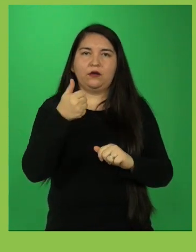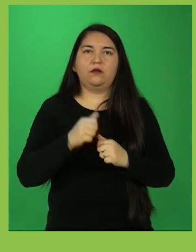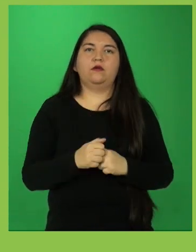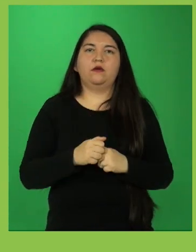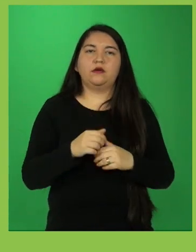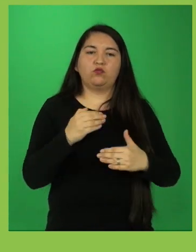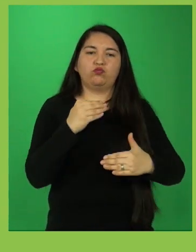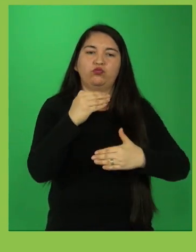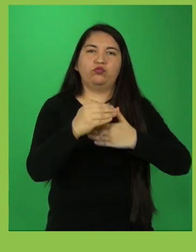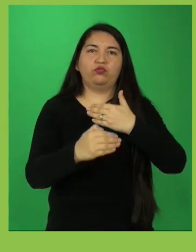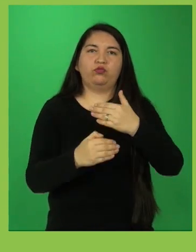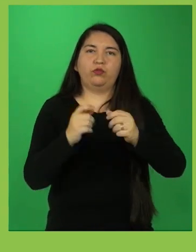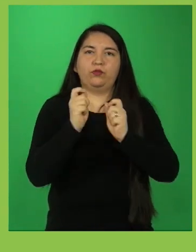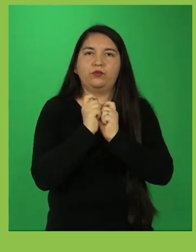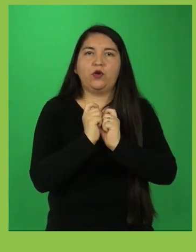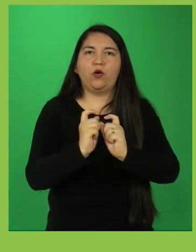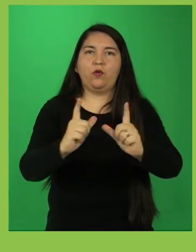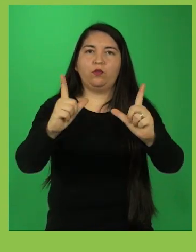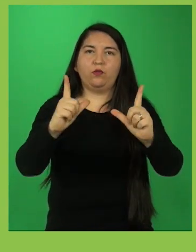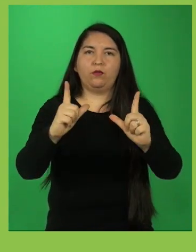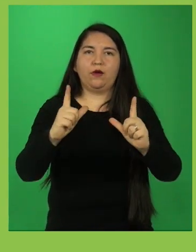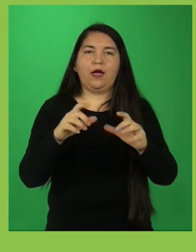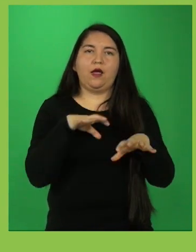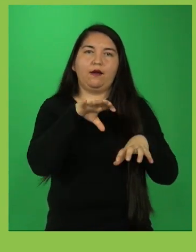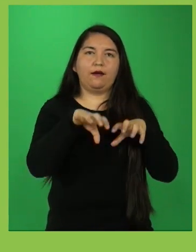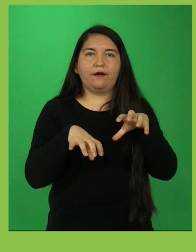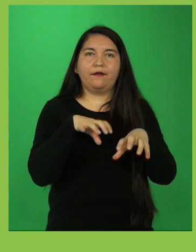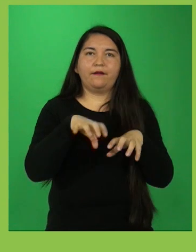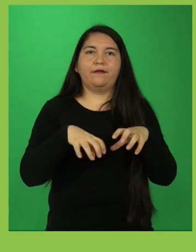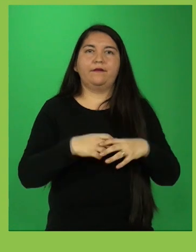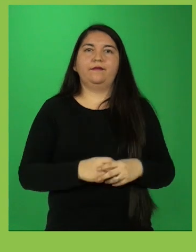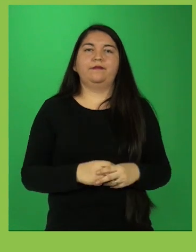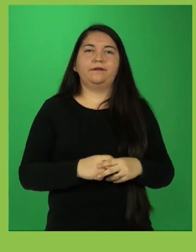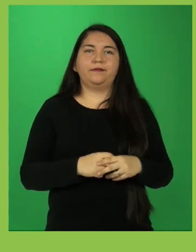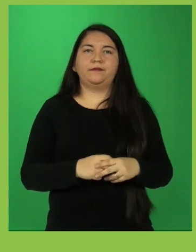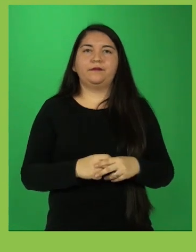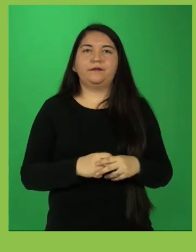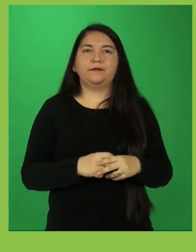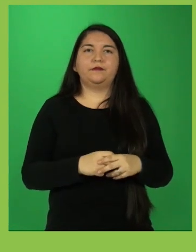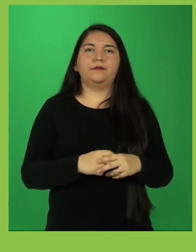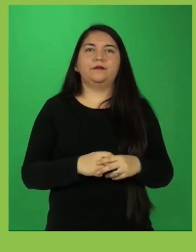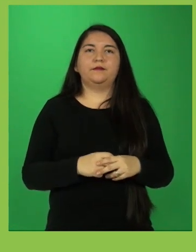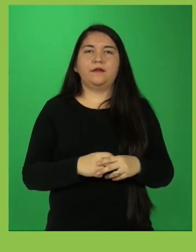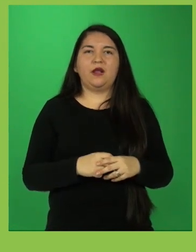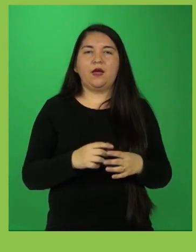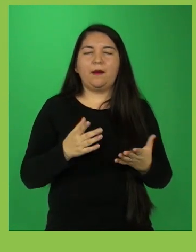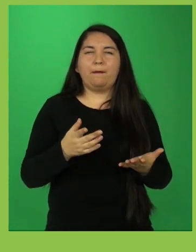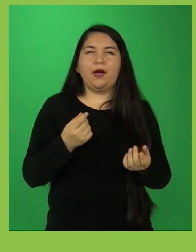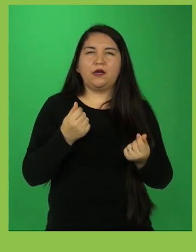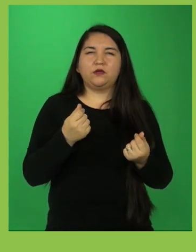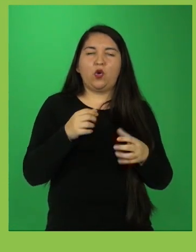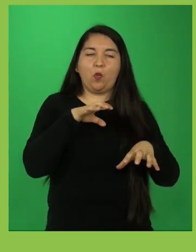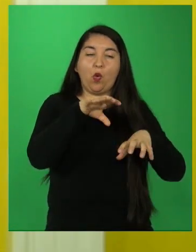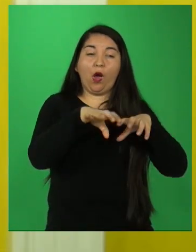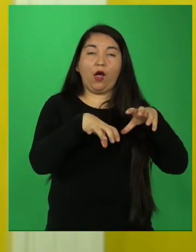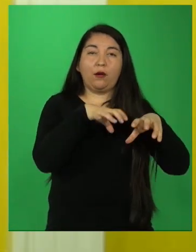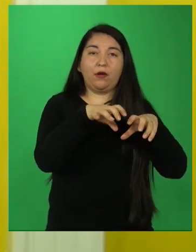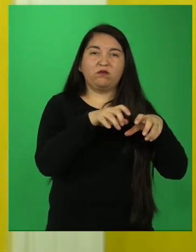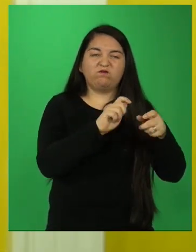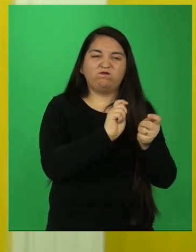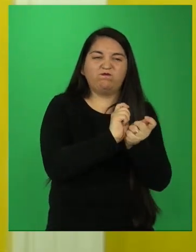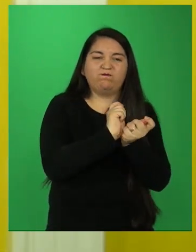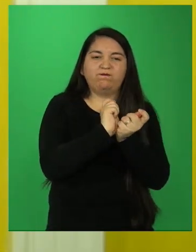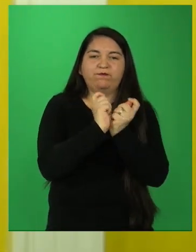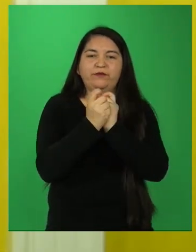un progreso, se dice, que está pasando en los animales. Entonces es como que los animales se transformaran y eso